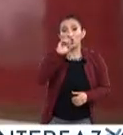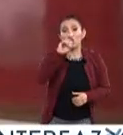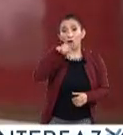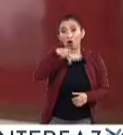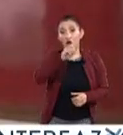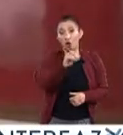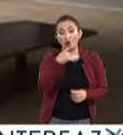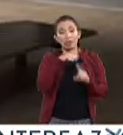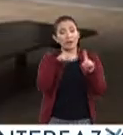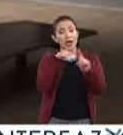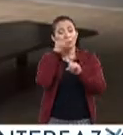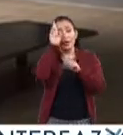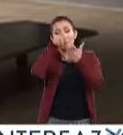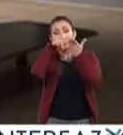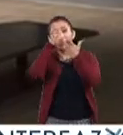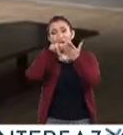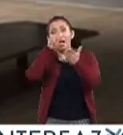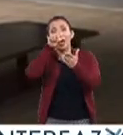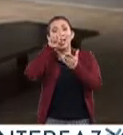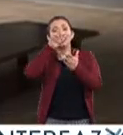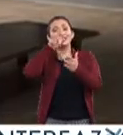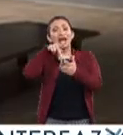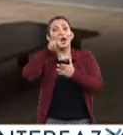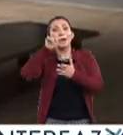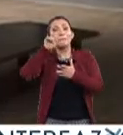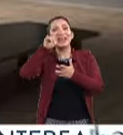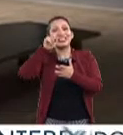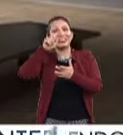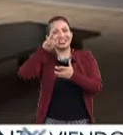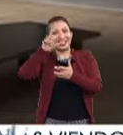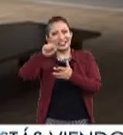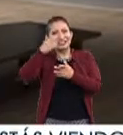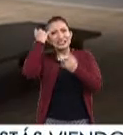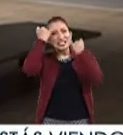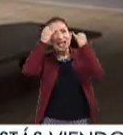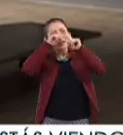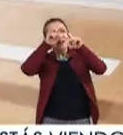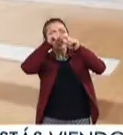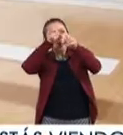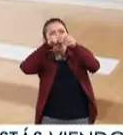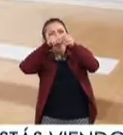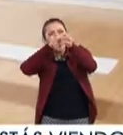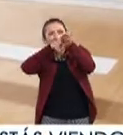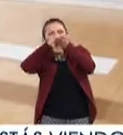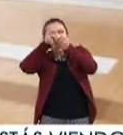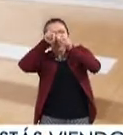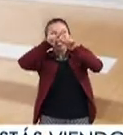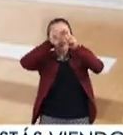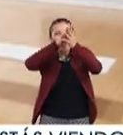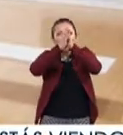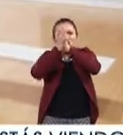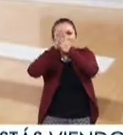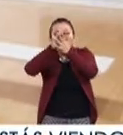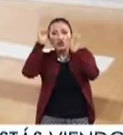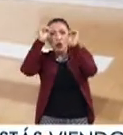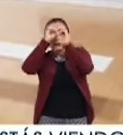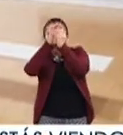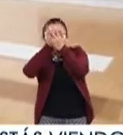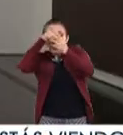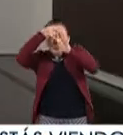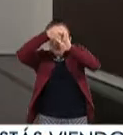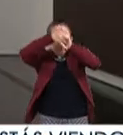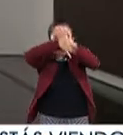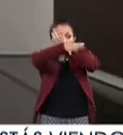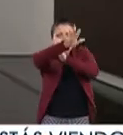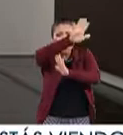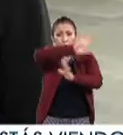realizó una serie de obras denominadas Dark Paintings, en las que consiguió crear diferentes tonalidades de negro y otros colores oscuros que se pierden en la